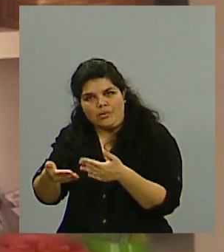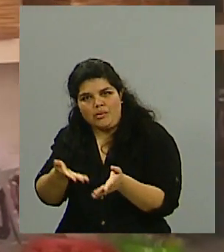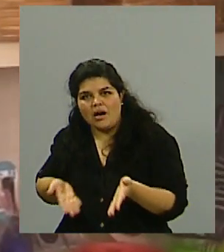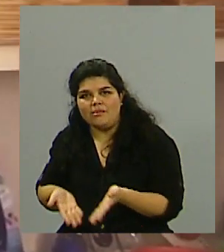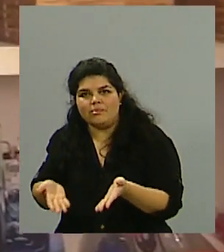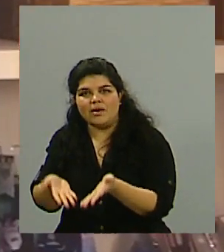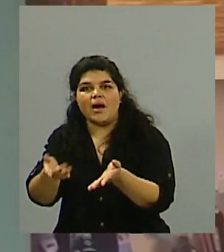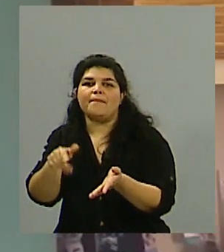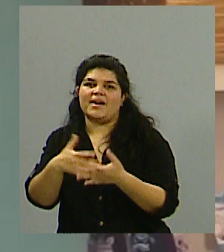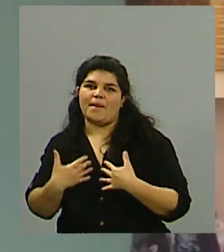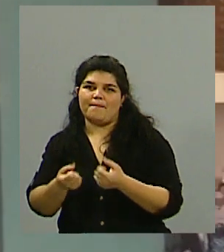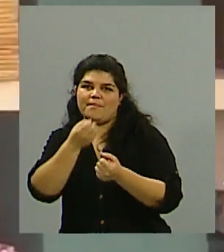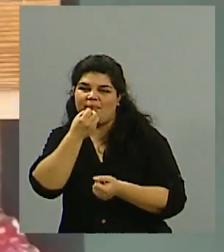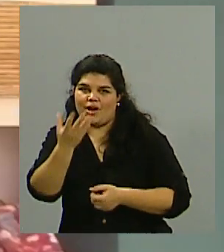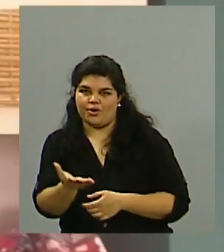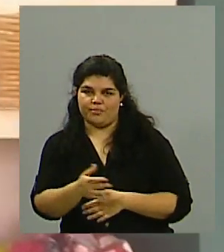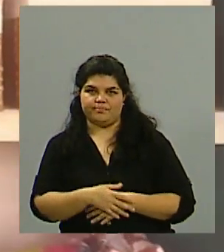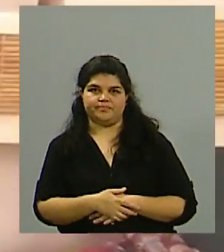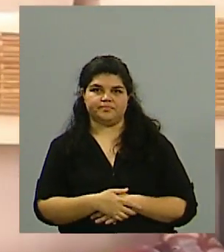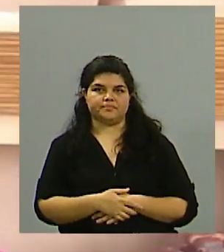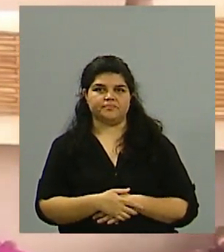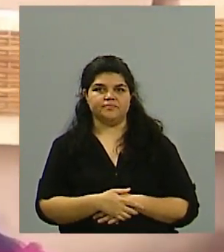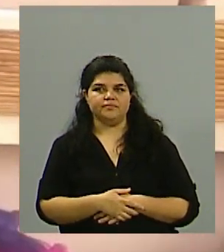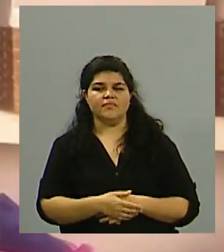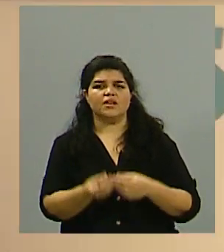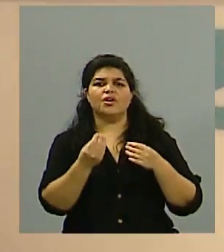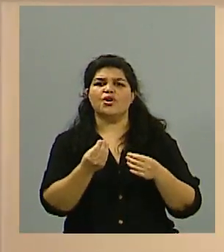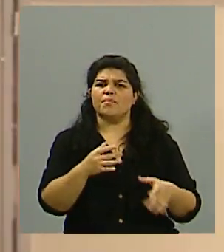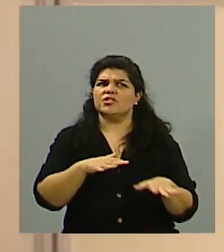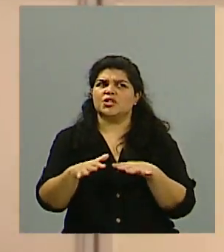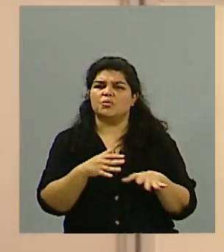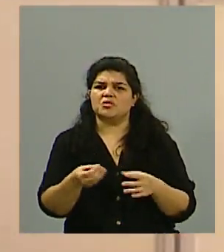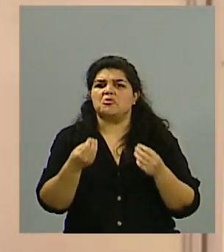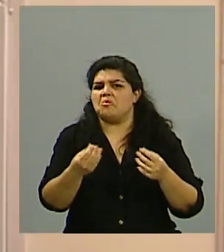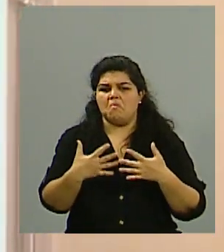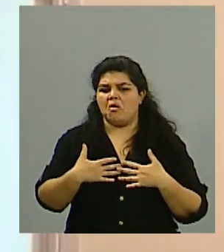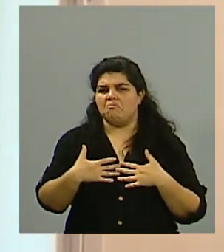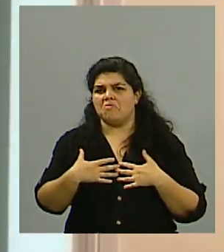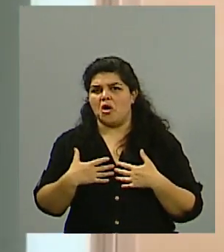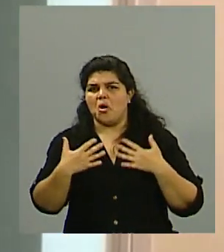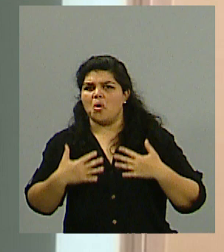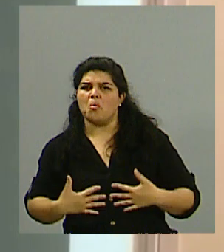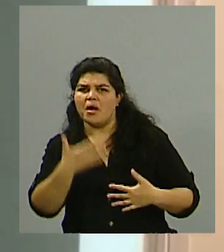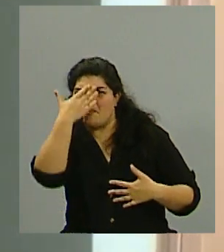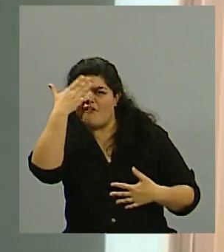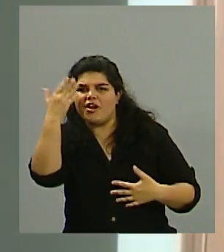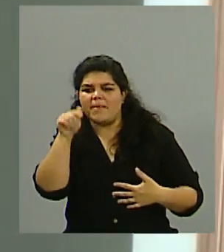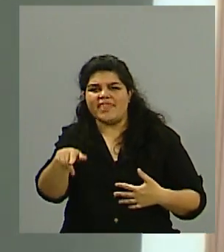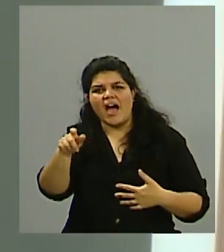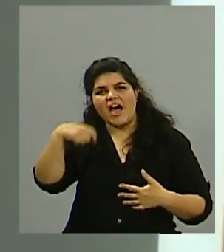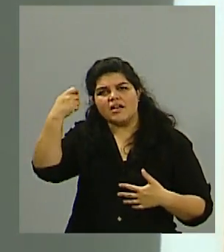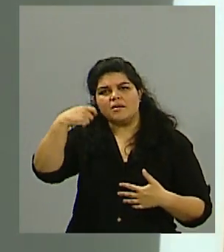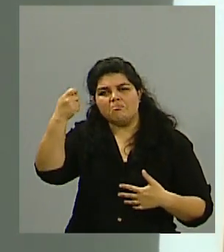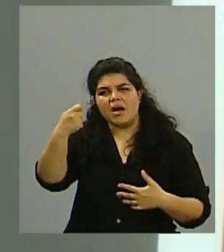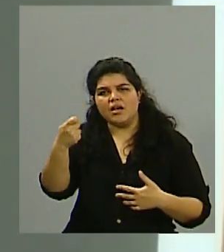¿Y qué situaciones, en qué enfermedades o en qué momento y a qué animales se les